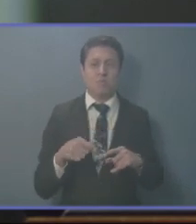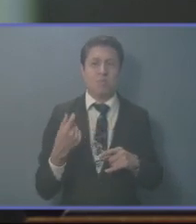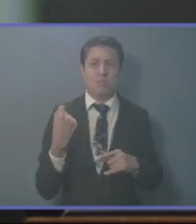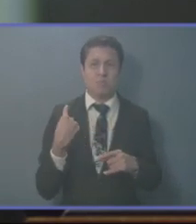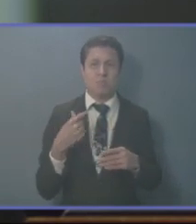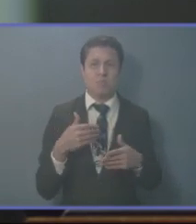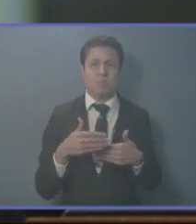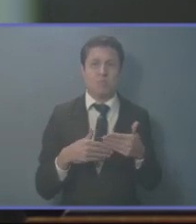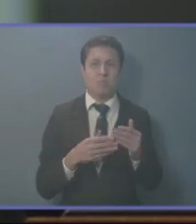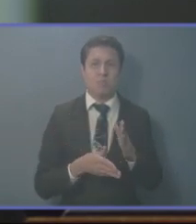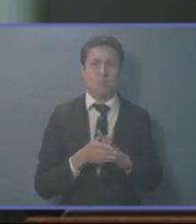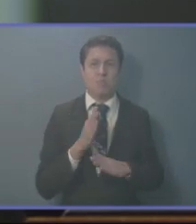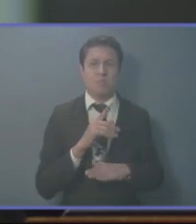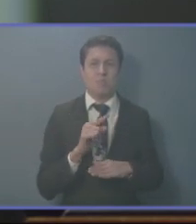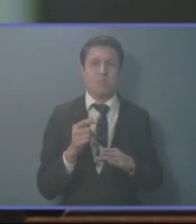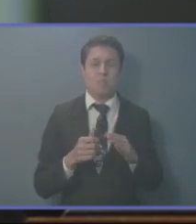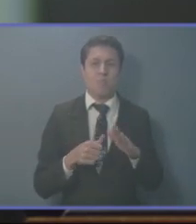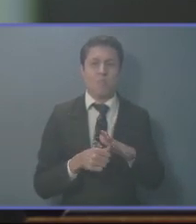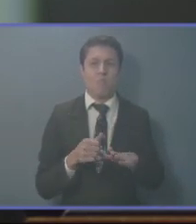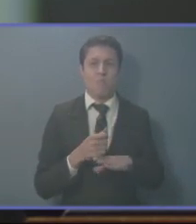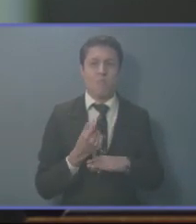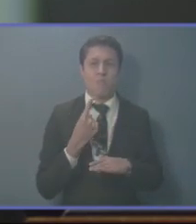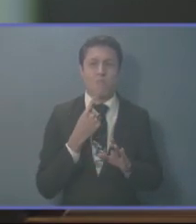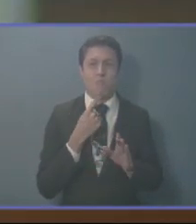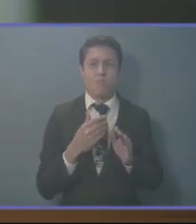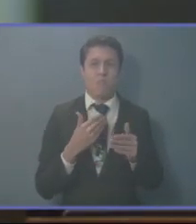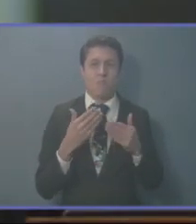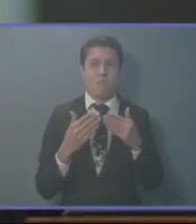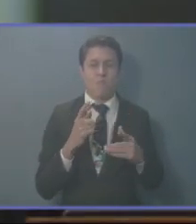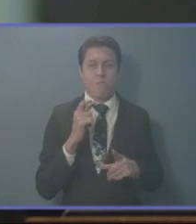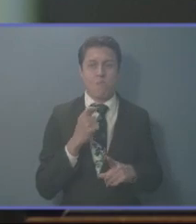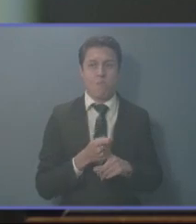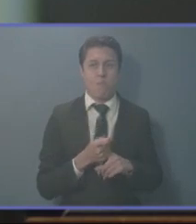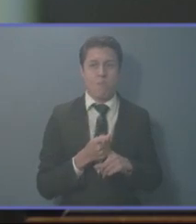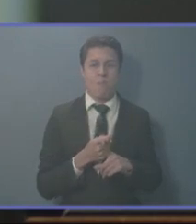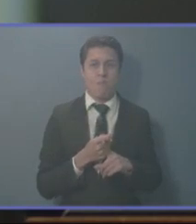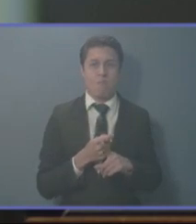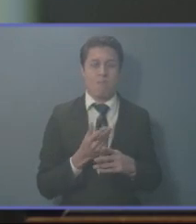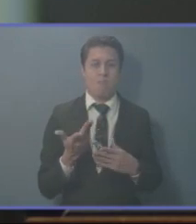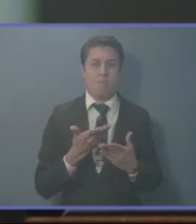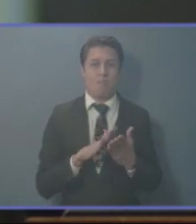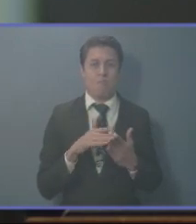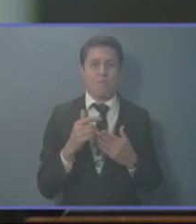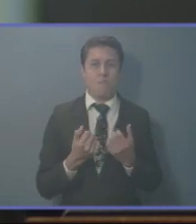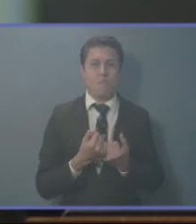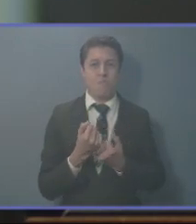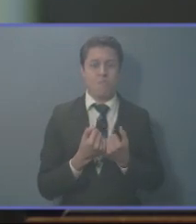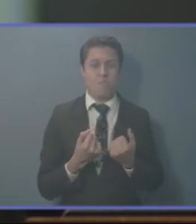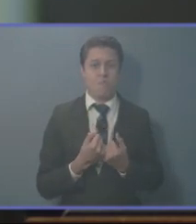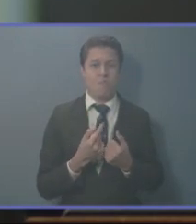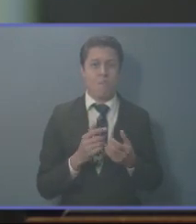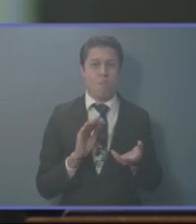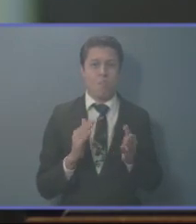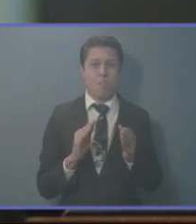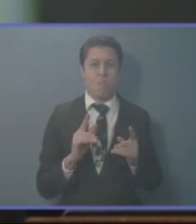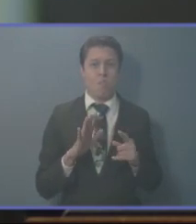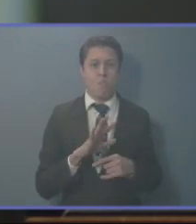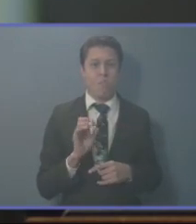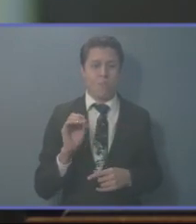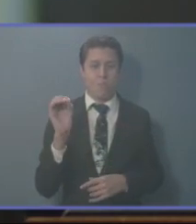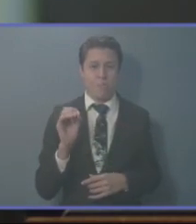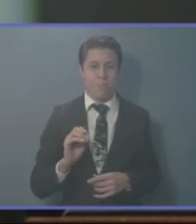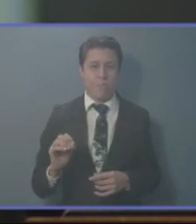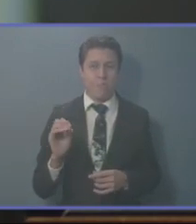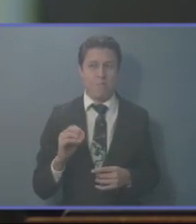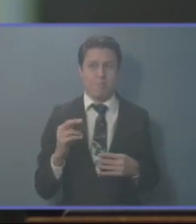artículo, y dicho instituto deberá poner la información a disposición. El programa de subsidio para empleados será equivalente al 50%